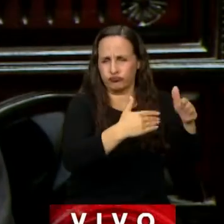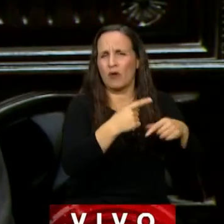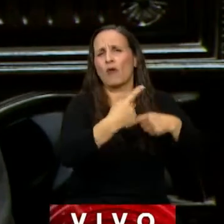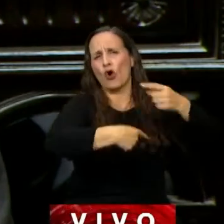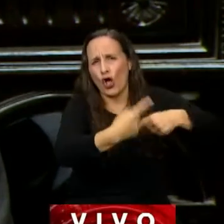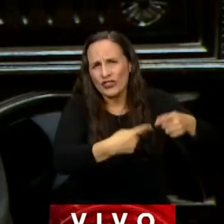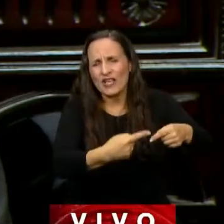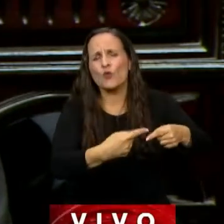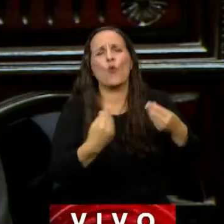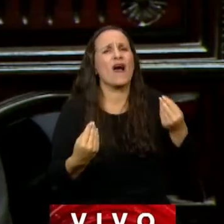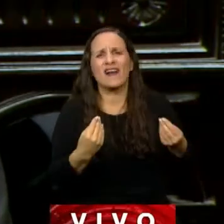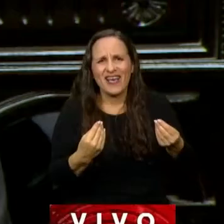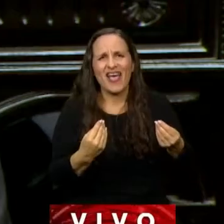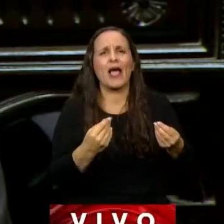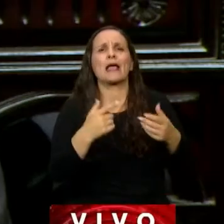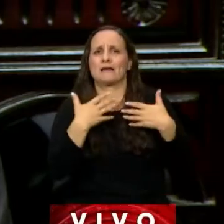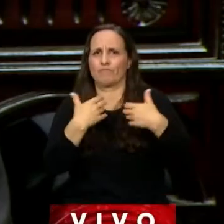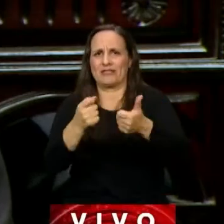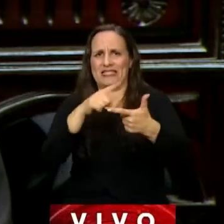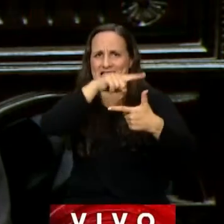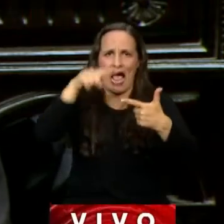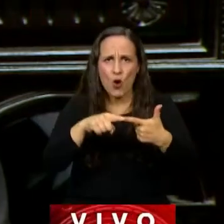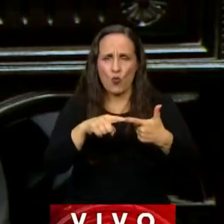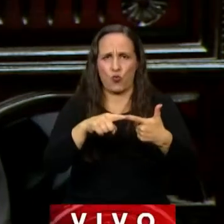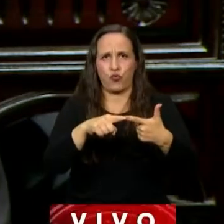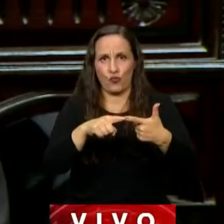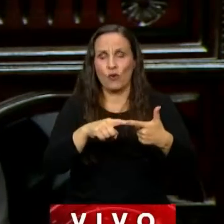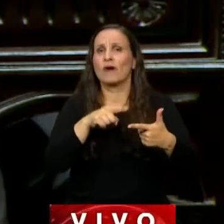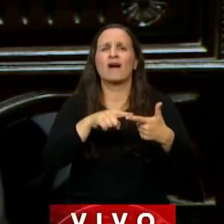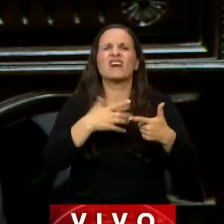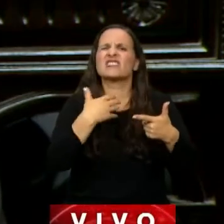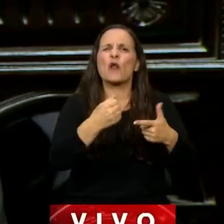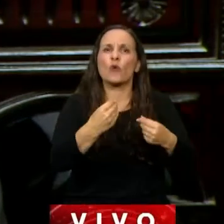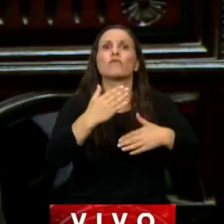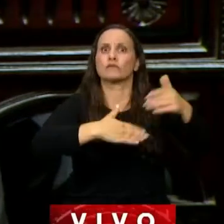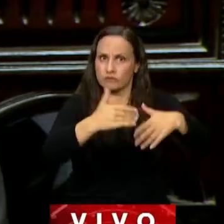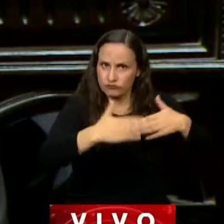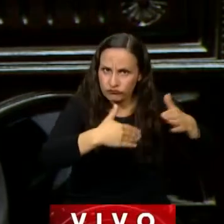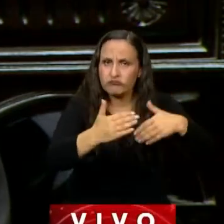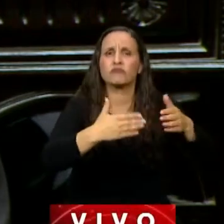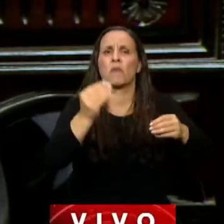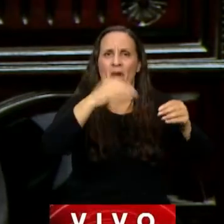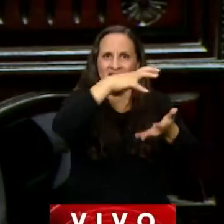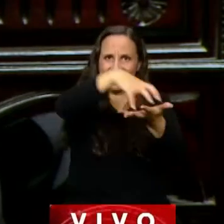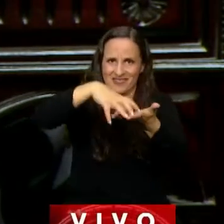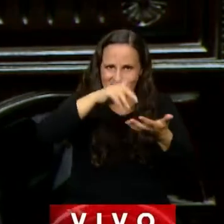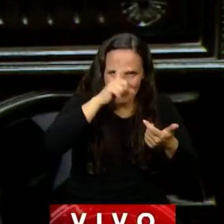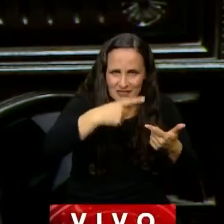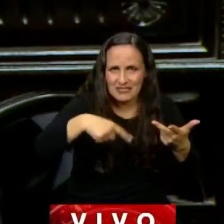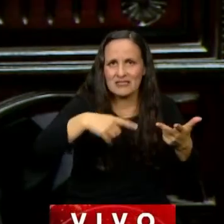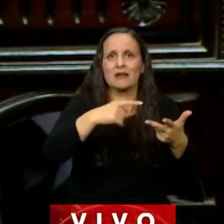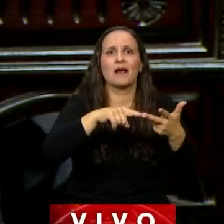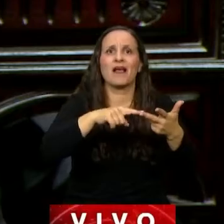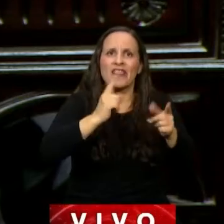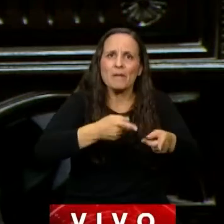continuará robusteciendo el sistema de salud, que conlleva a ampliación de infraestructura, a incrementar la provisión